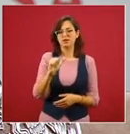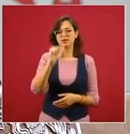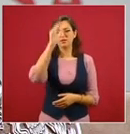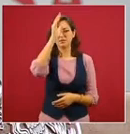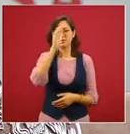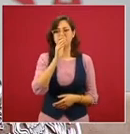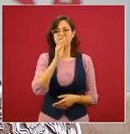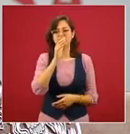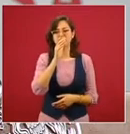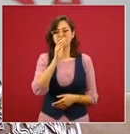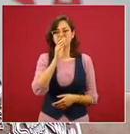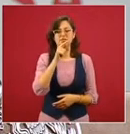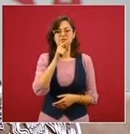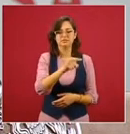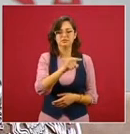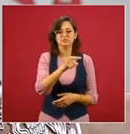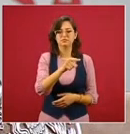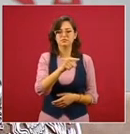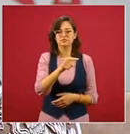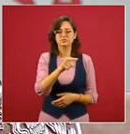Humberto Moreira?